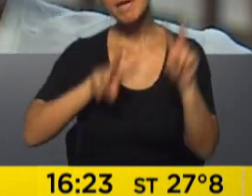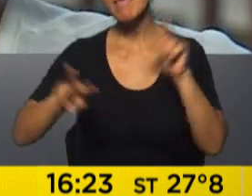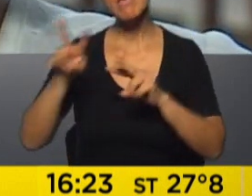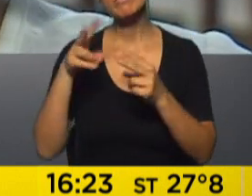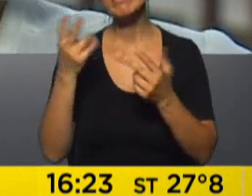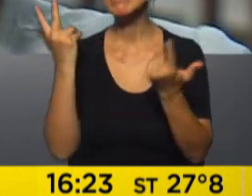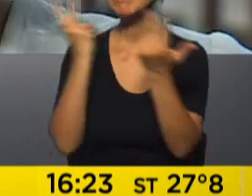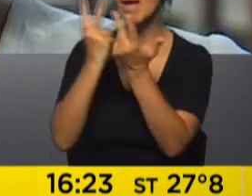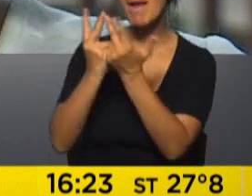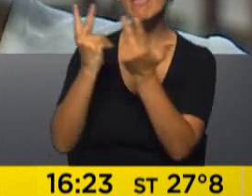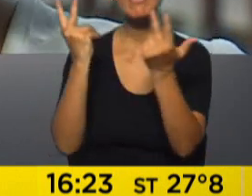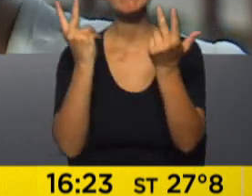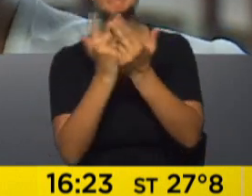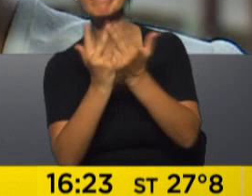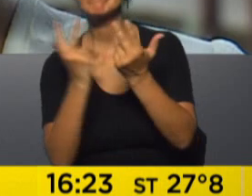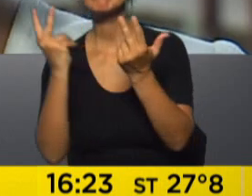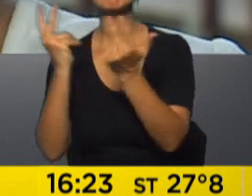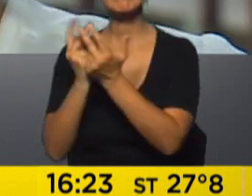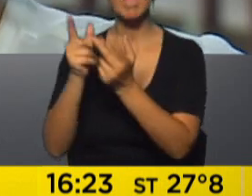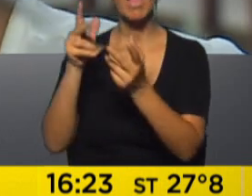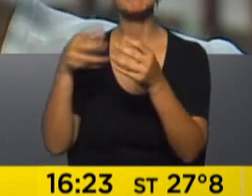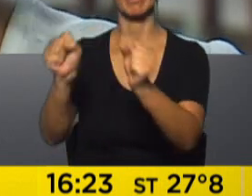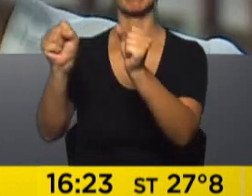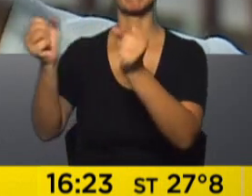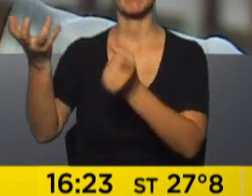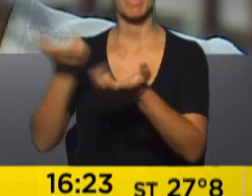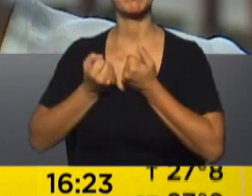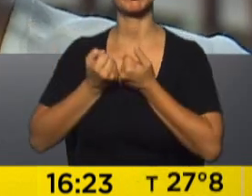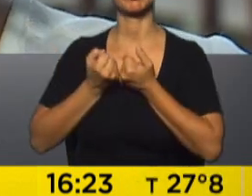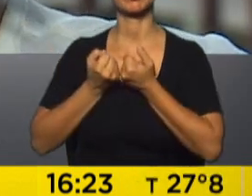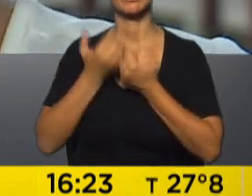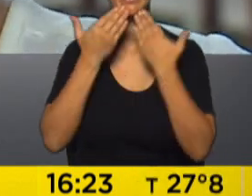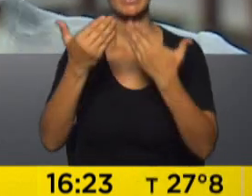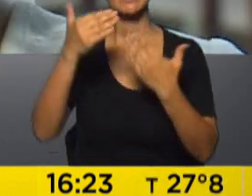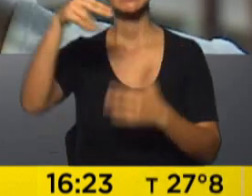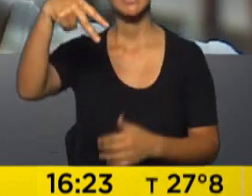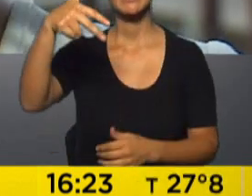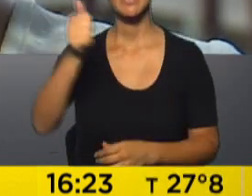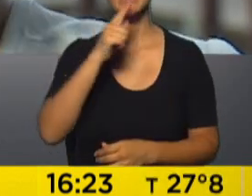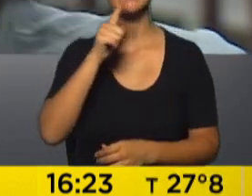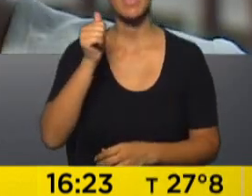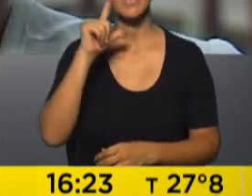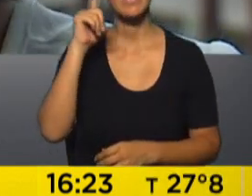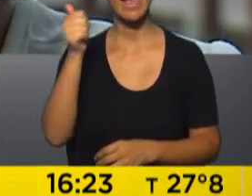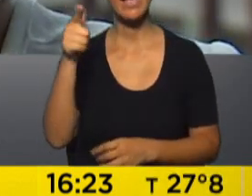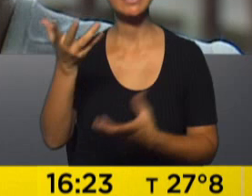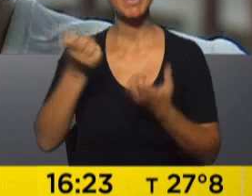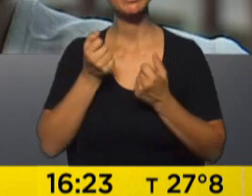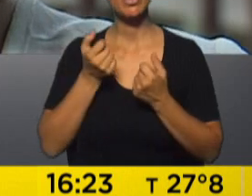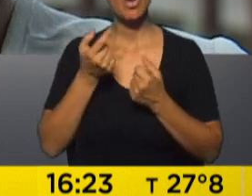hablando con gente. Y bueno, ahí encontré la contención. Encontré la contención con Natalia, que me ayudó a ver que eso